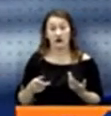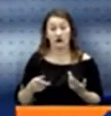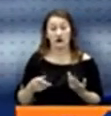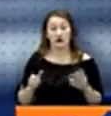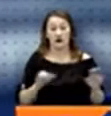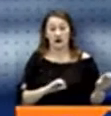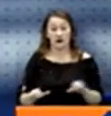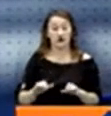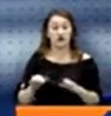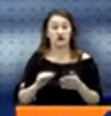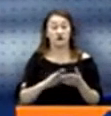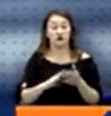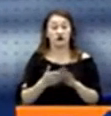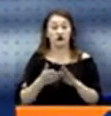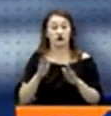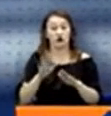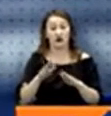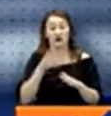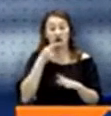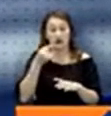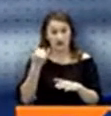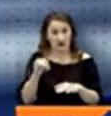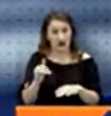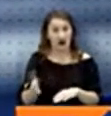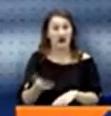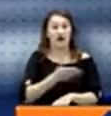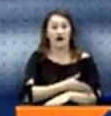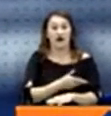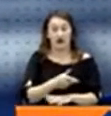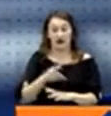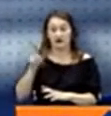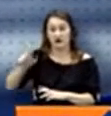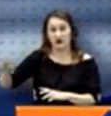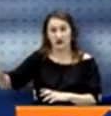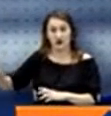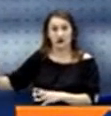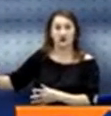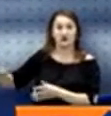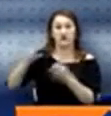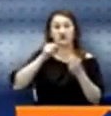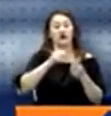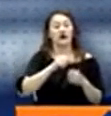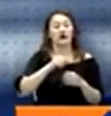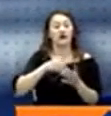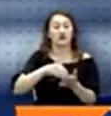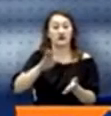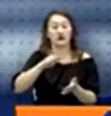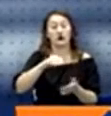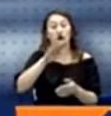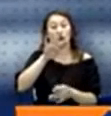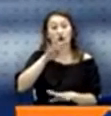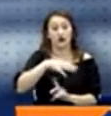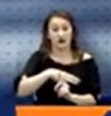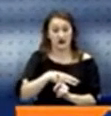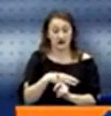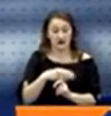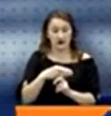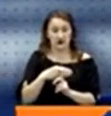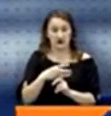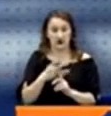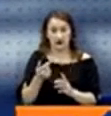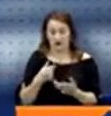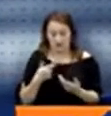Comunal, sobre que habían sido ya sacados de sus casas hace 4 meses, asombrado, y porque pues no recibí